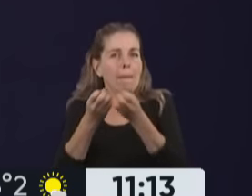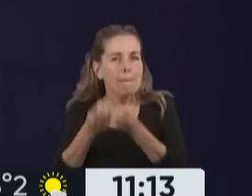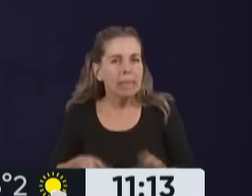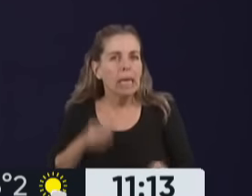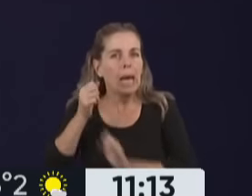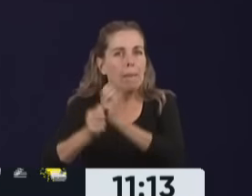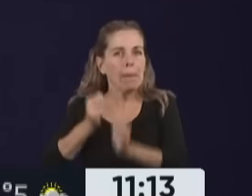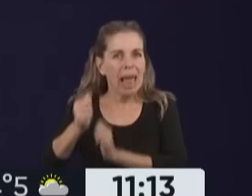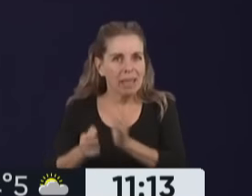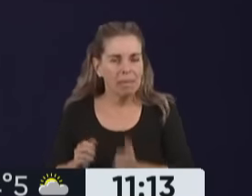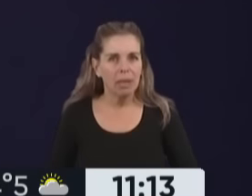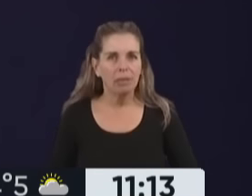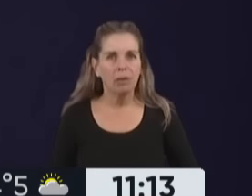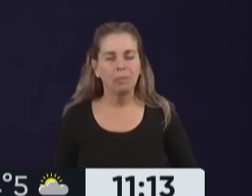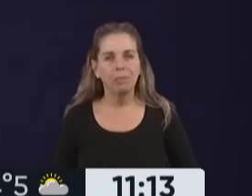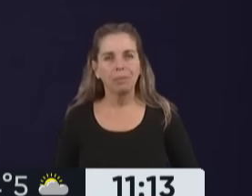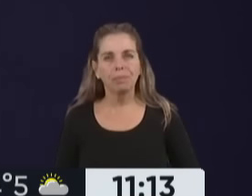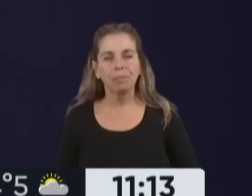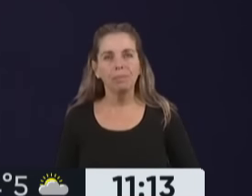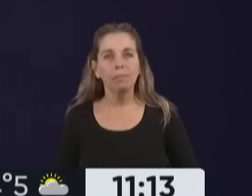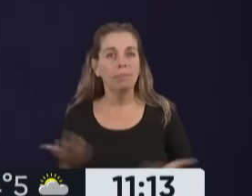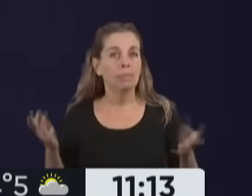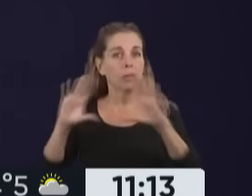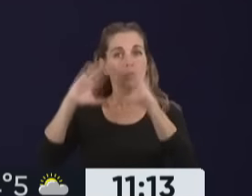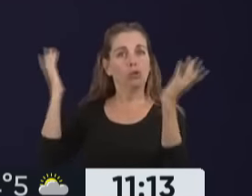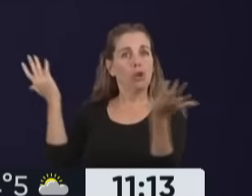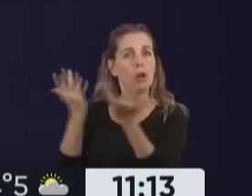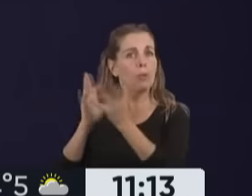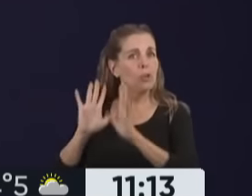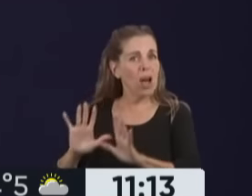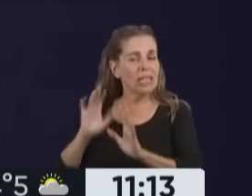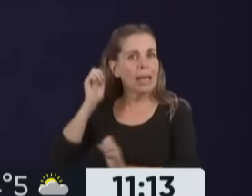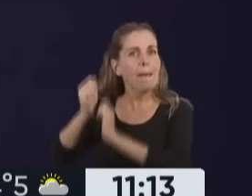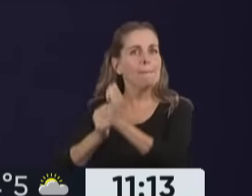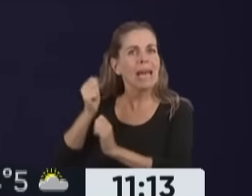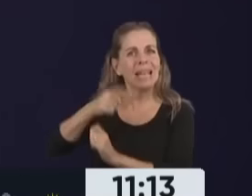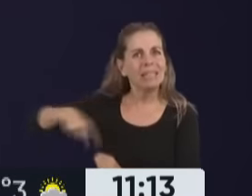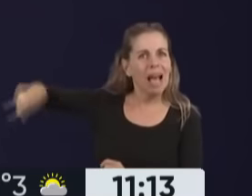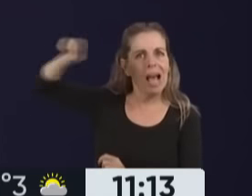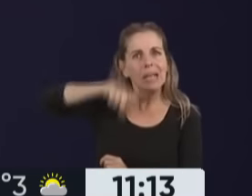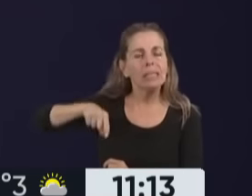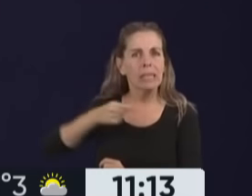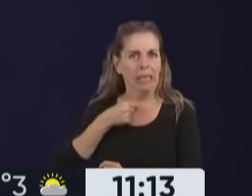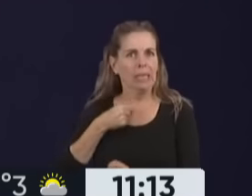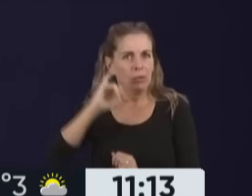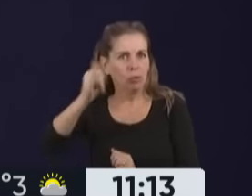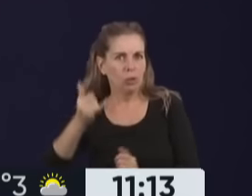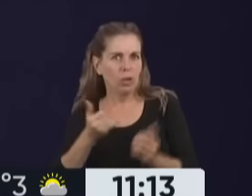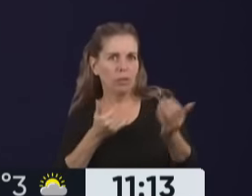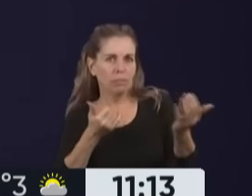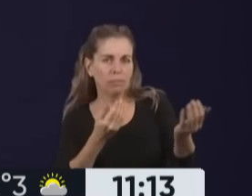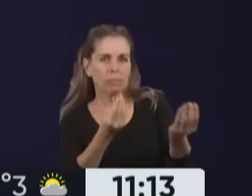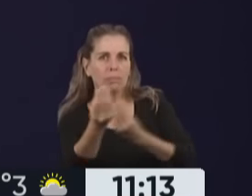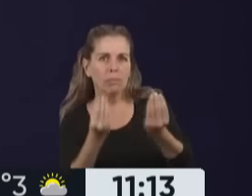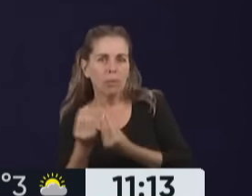su emprendimiento. En el mundo, los empresarios naturalmente quieren contratar,